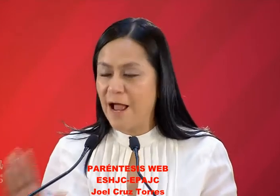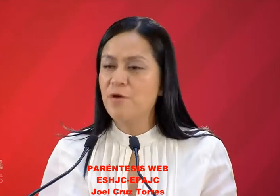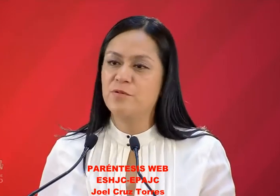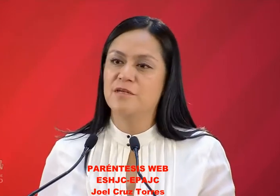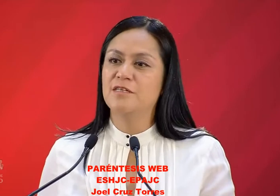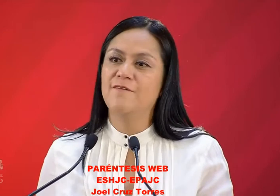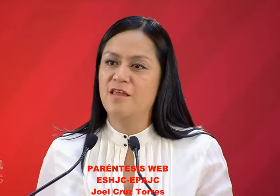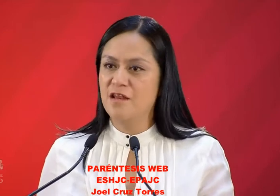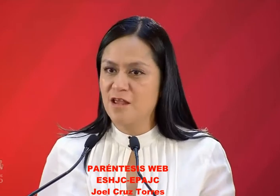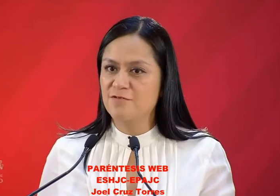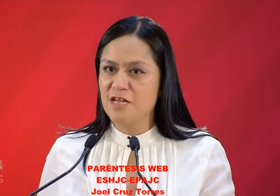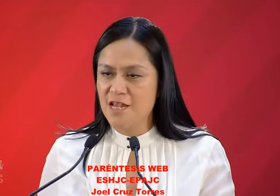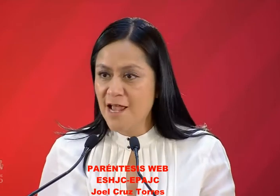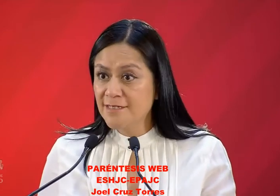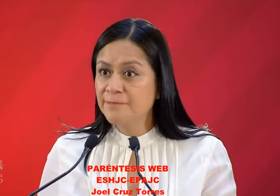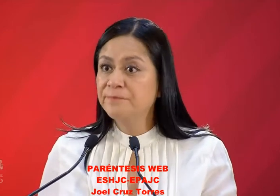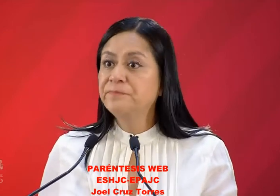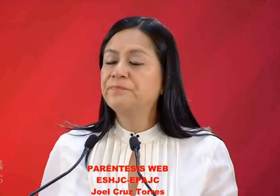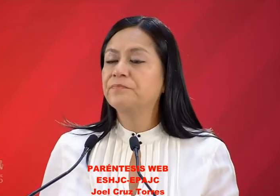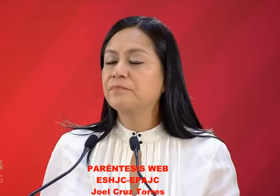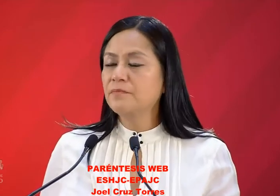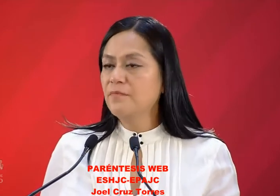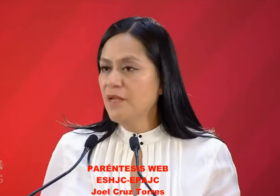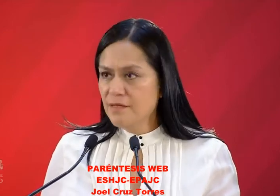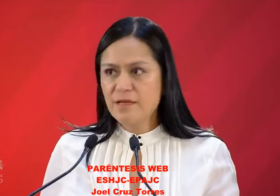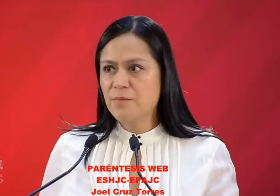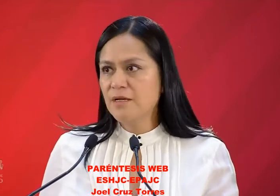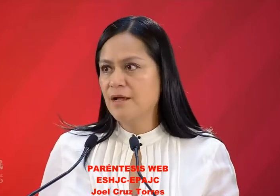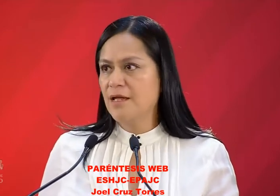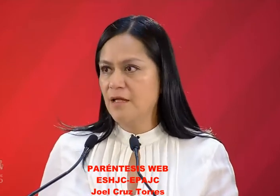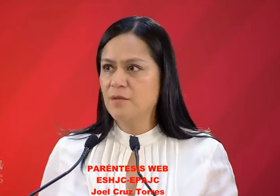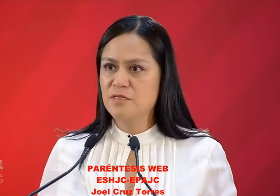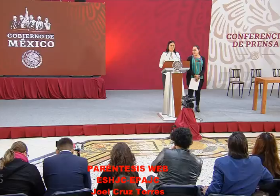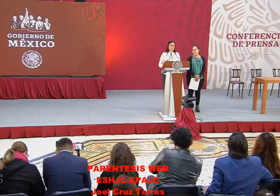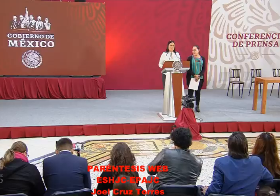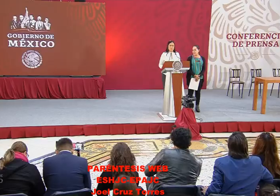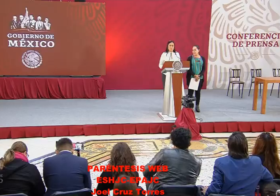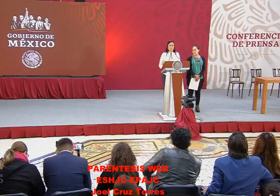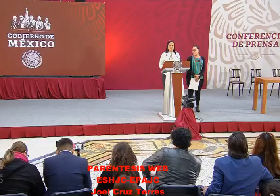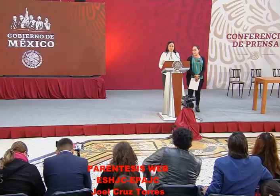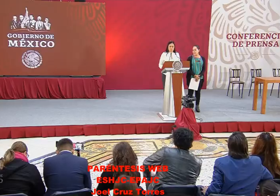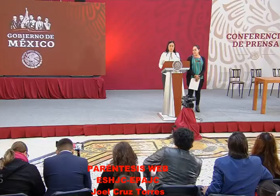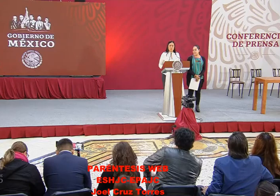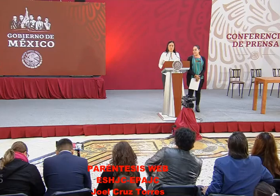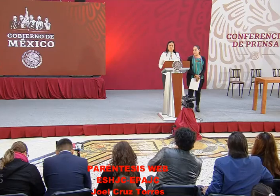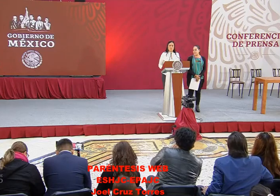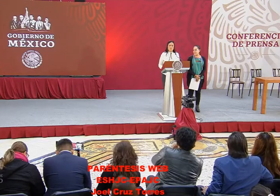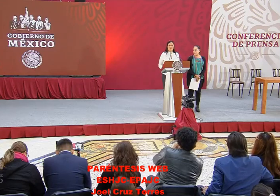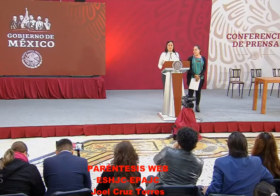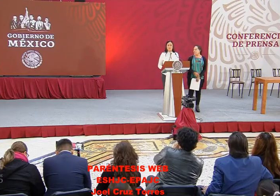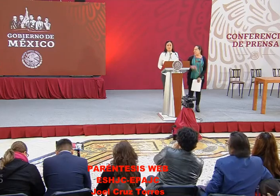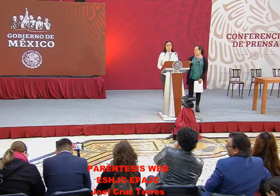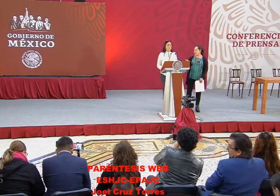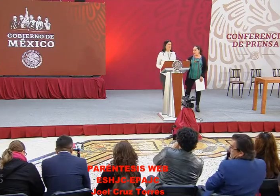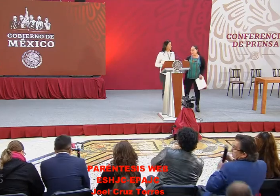más grave porque es la vida de niños y niñas, de tal manera que pues ese es el objetivo, lo que estamos